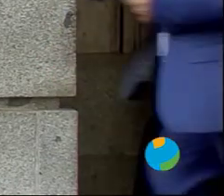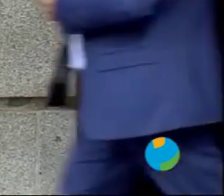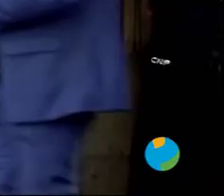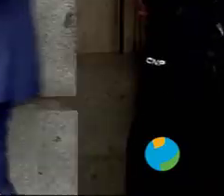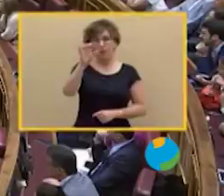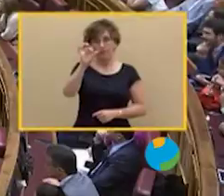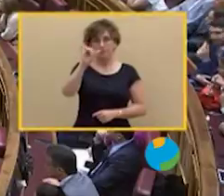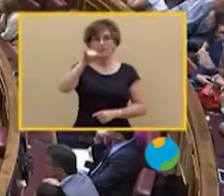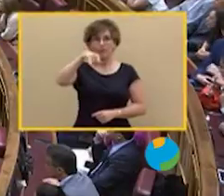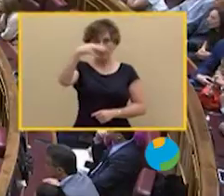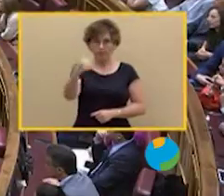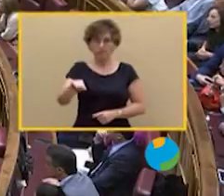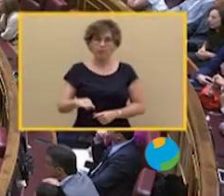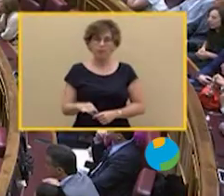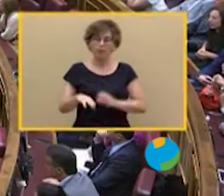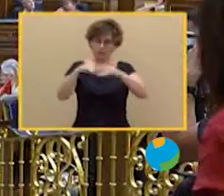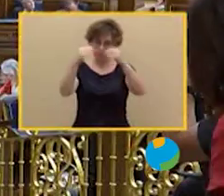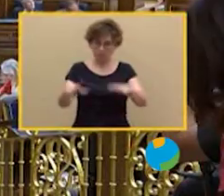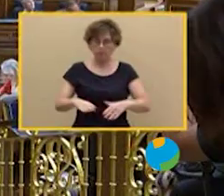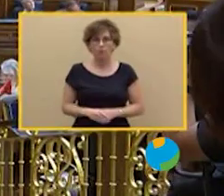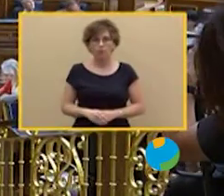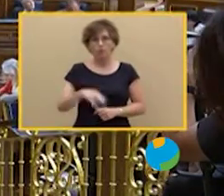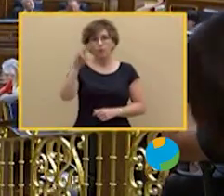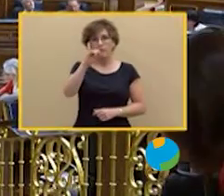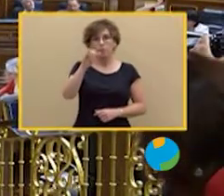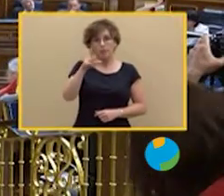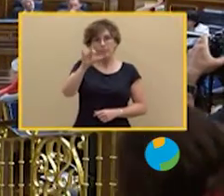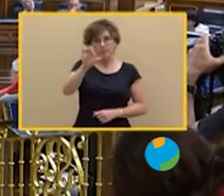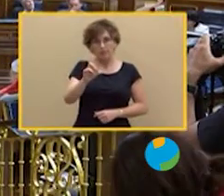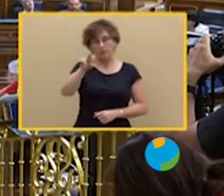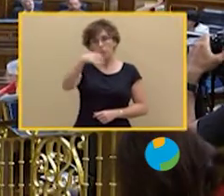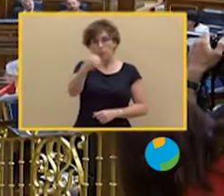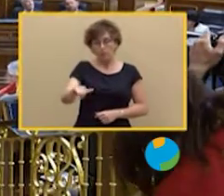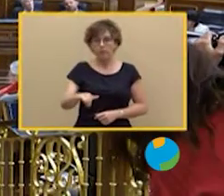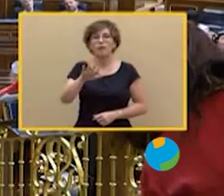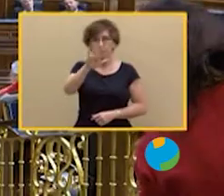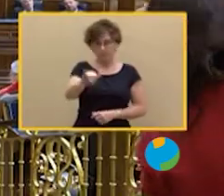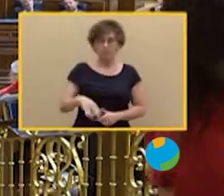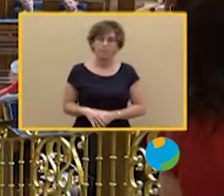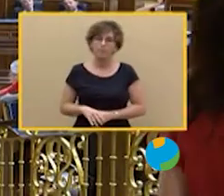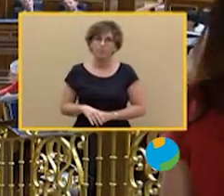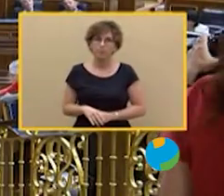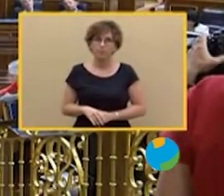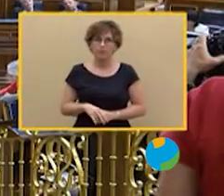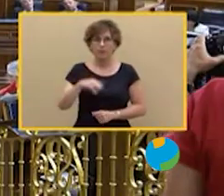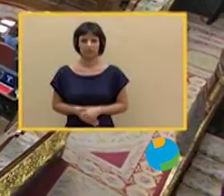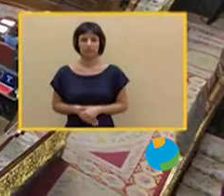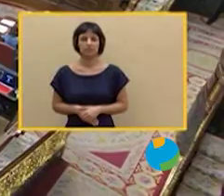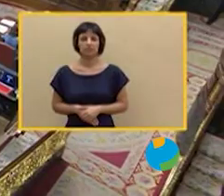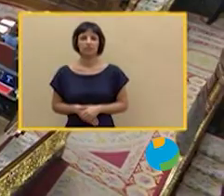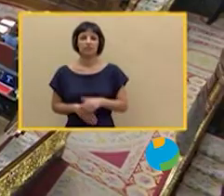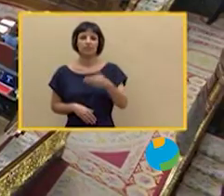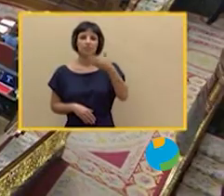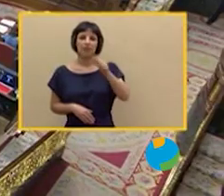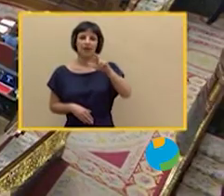fue aceptado. El próximo jueves a la 1:30 se volverá a reunir el Pleno del Congreso, pasadas 48 horas desde la primera